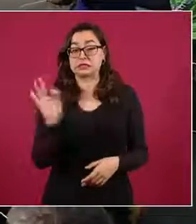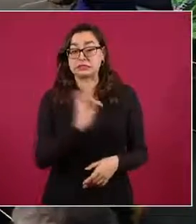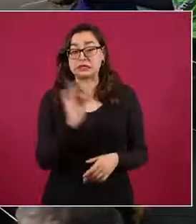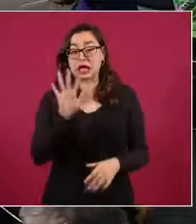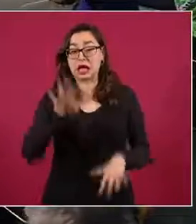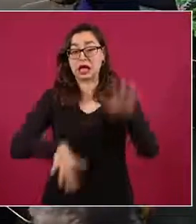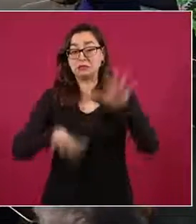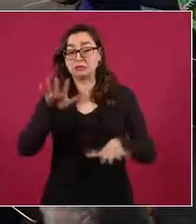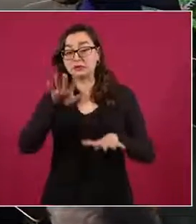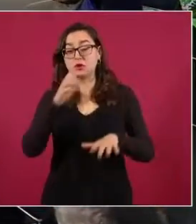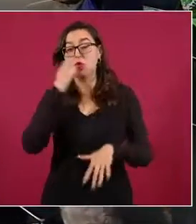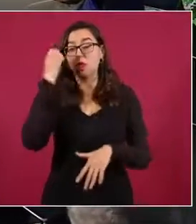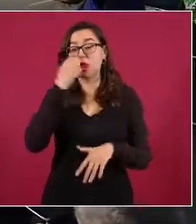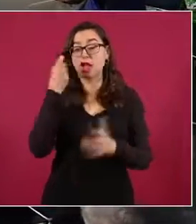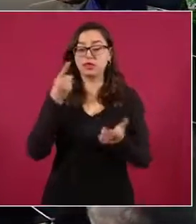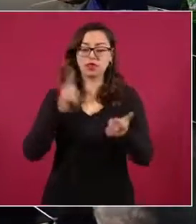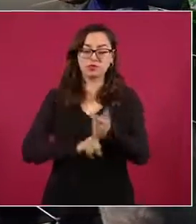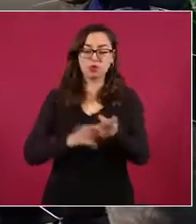deseable,